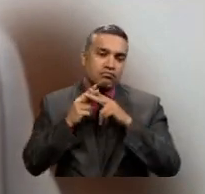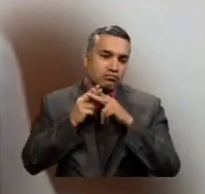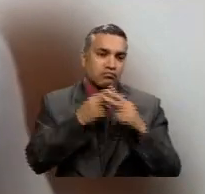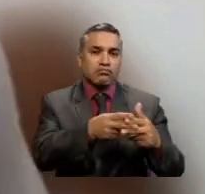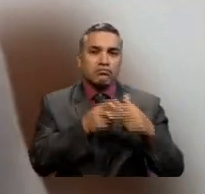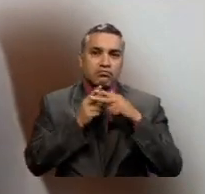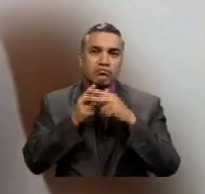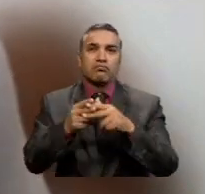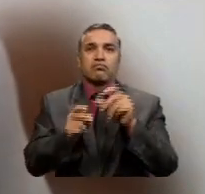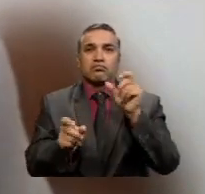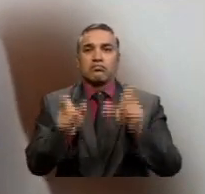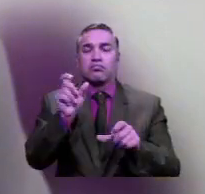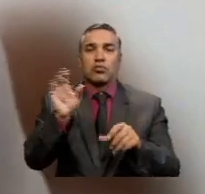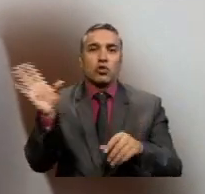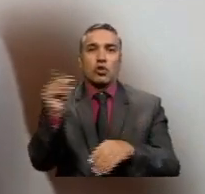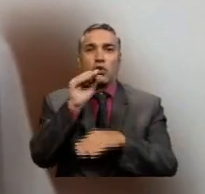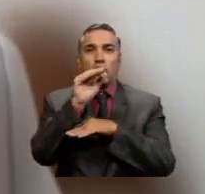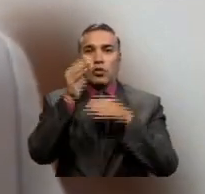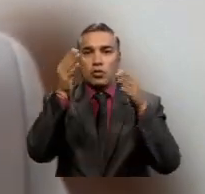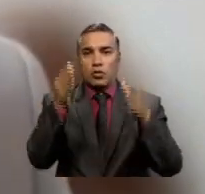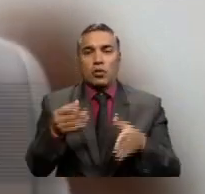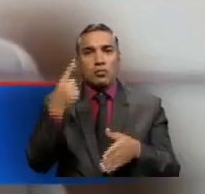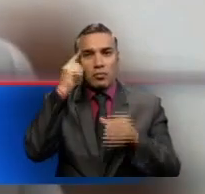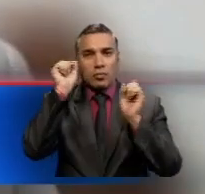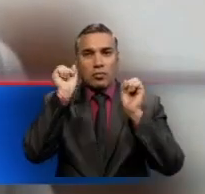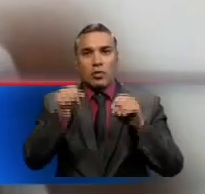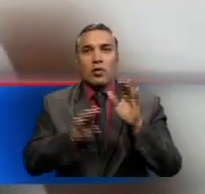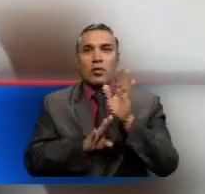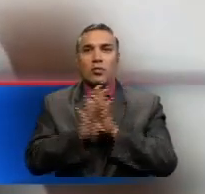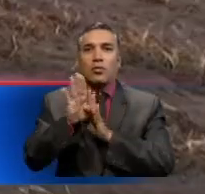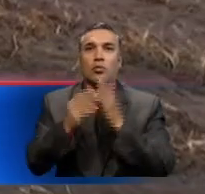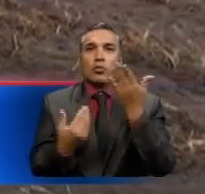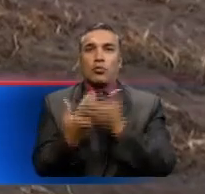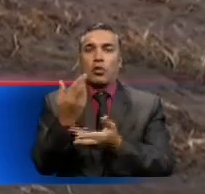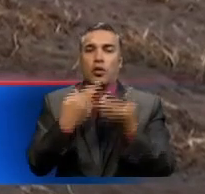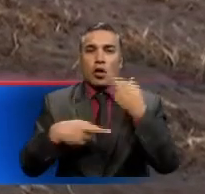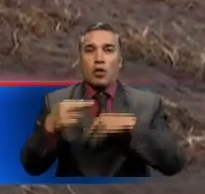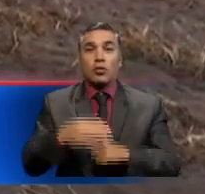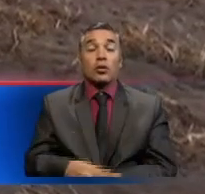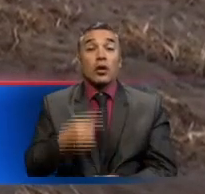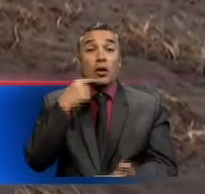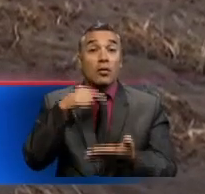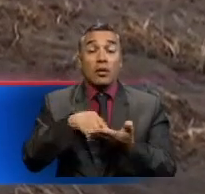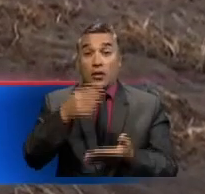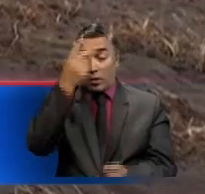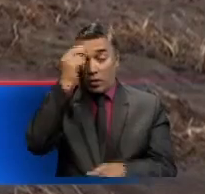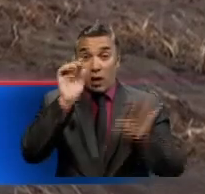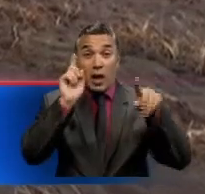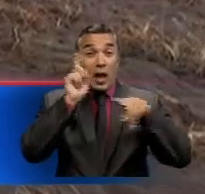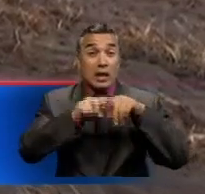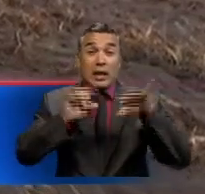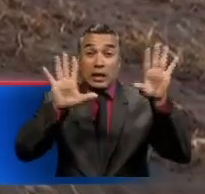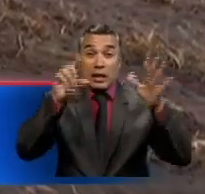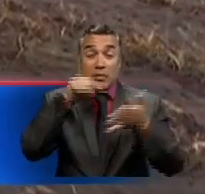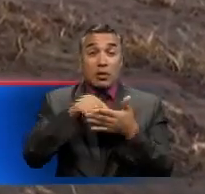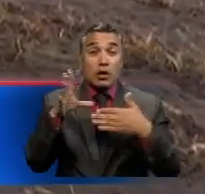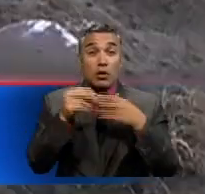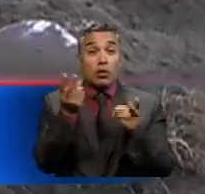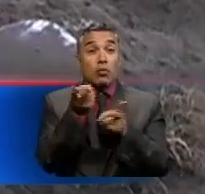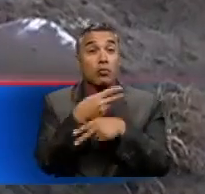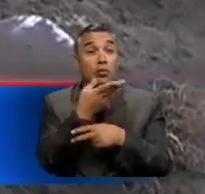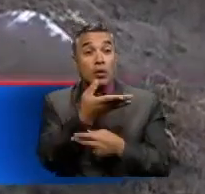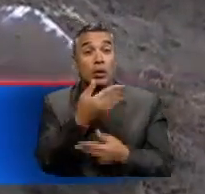las puertas a los ecuatorianos para que puedan salir adelante con sus nuevos negocios. La condonación de hasta 10 mil dólares a productores que tienen juicios